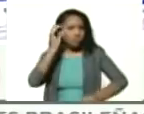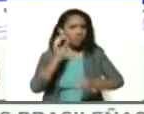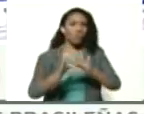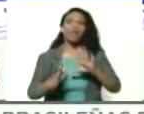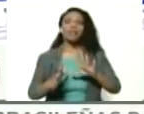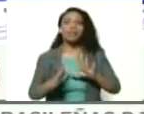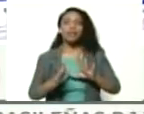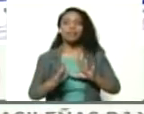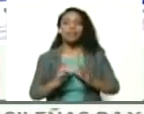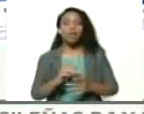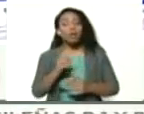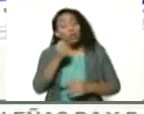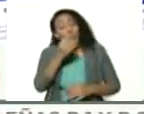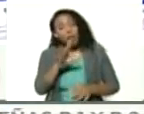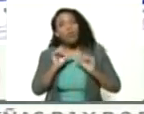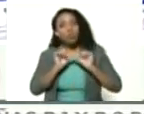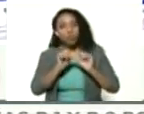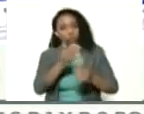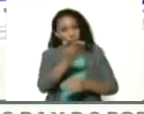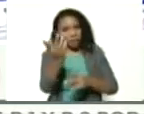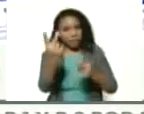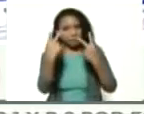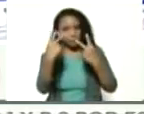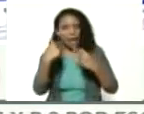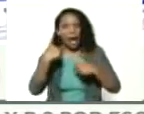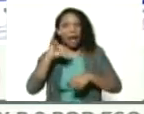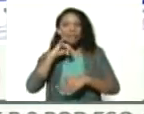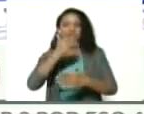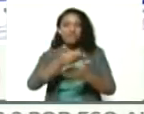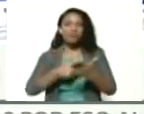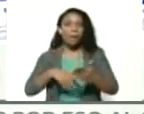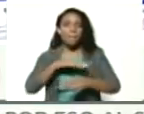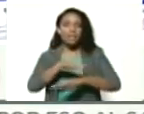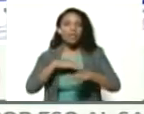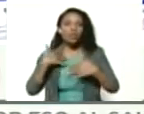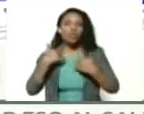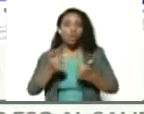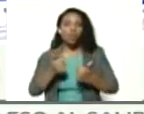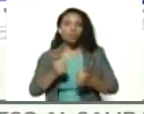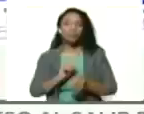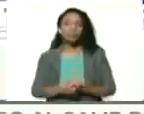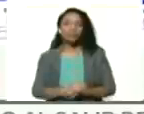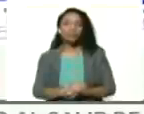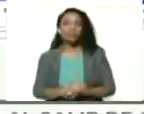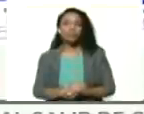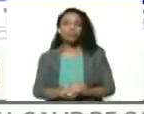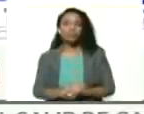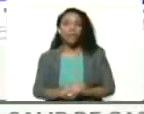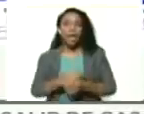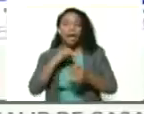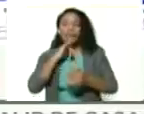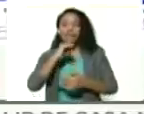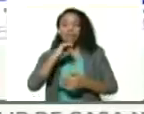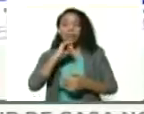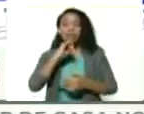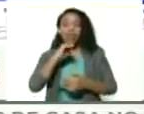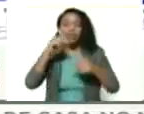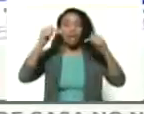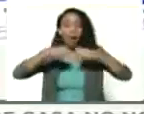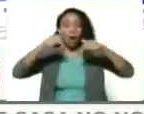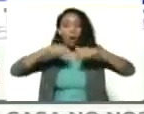Afortunadamente. Bueno, continuemos. Fíjense ustedes, aquí tengo el reporte del Ministerio de Salud. El reporte de